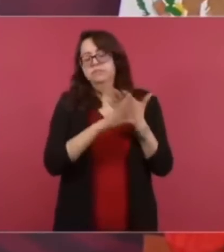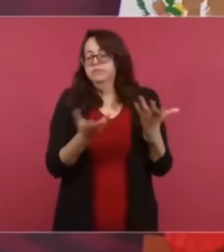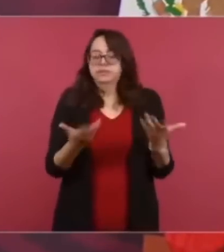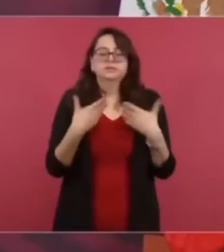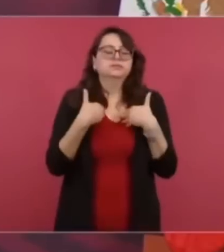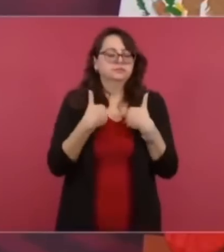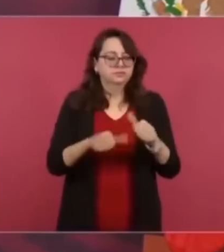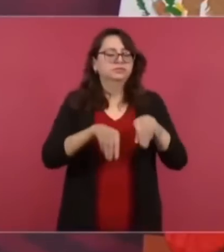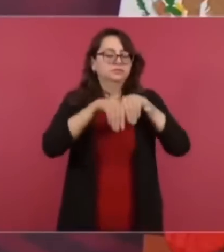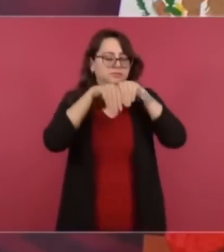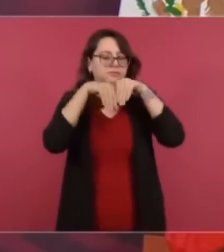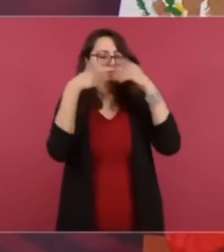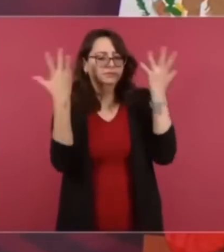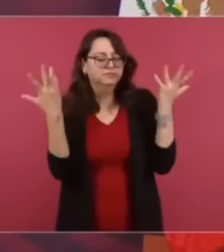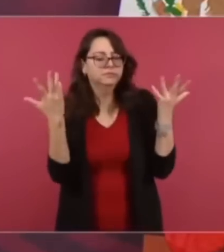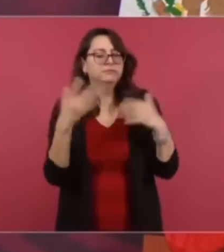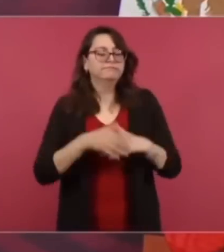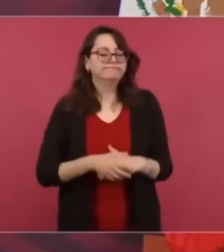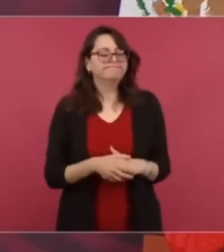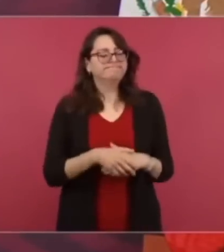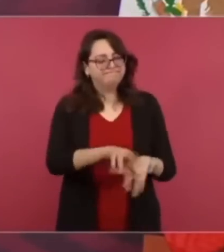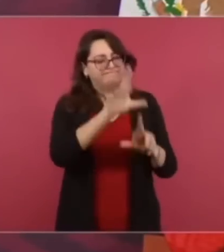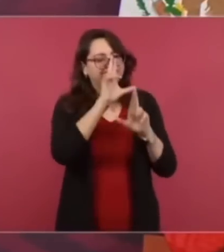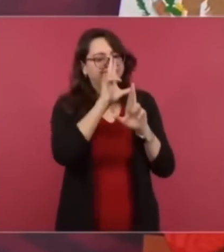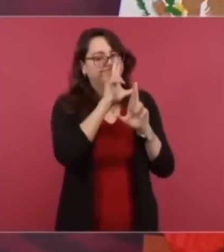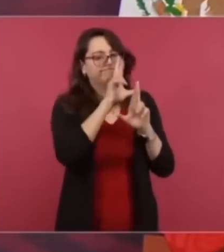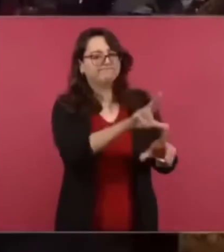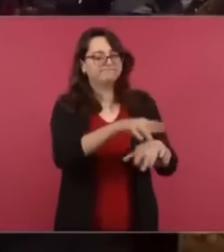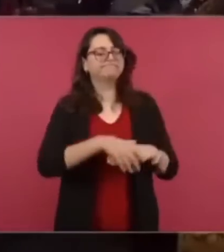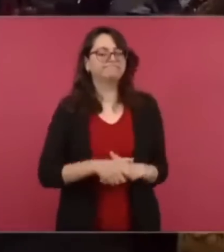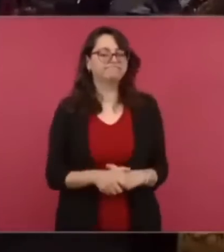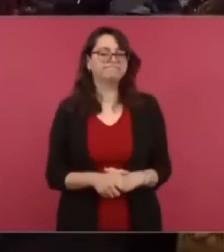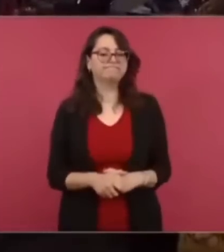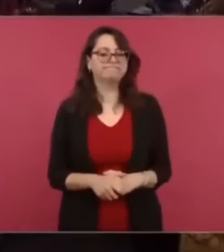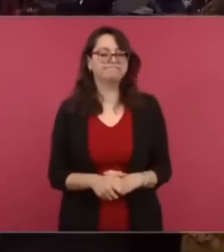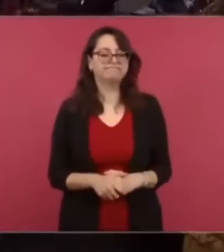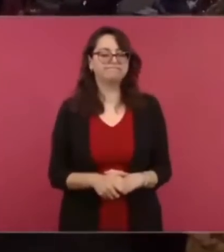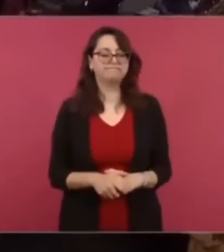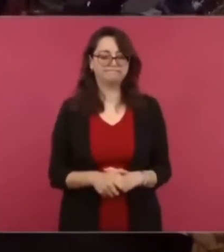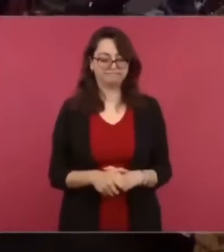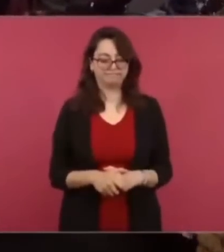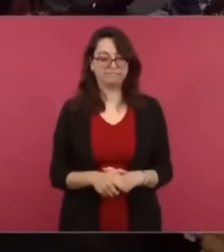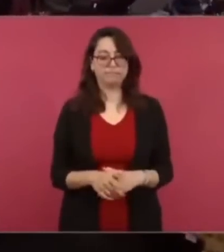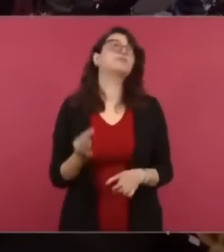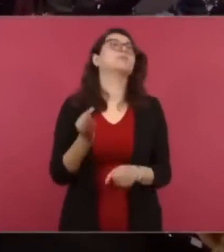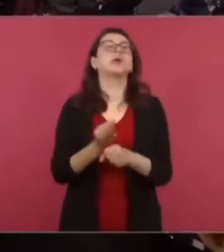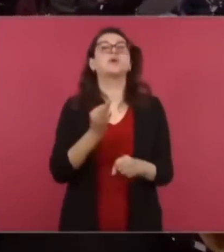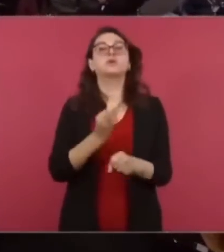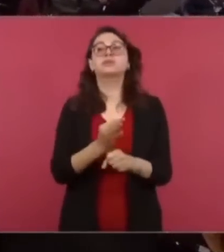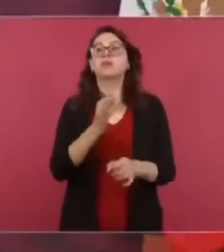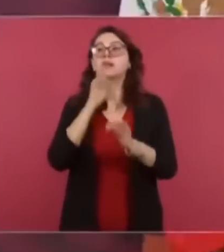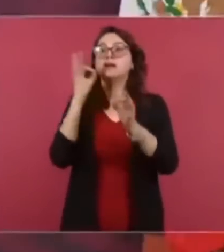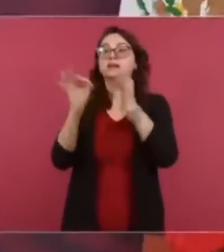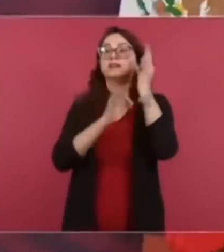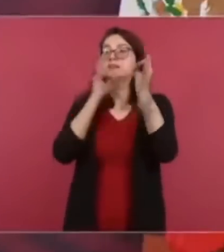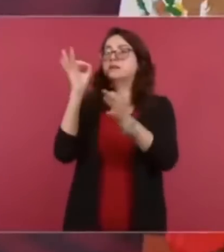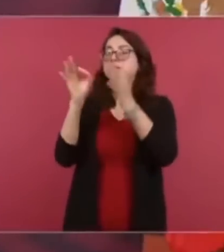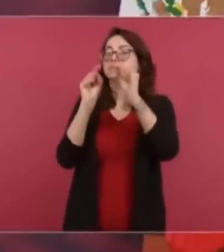expresarse. ¿No ven ahora cómo están los medios de información, pues, con el asunto del